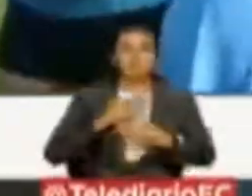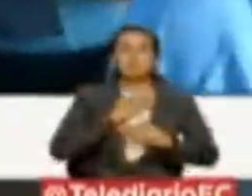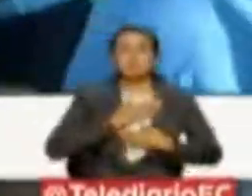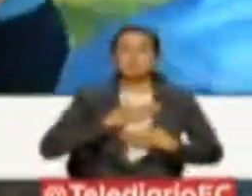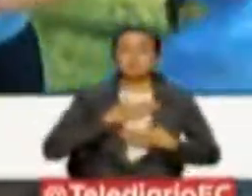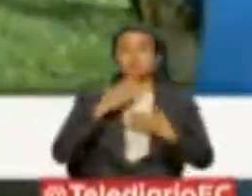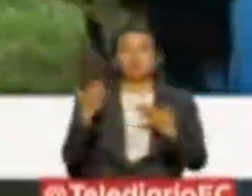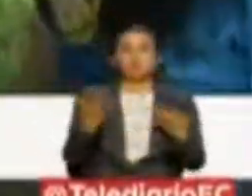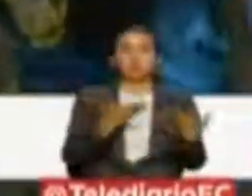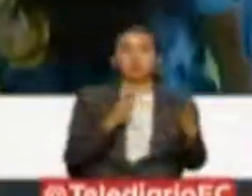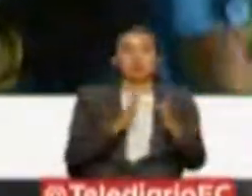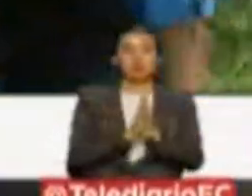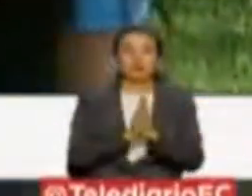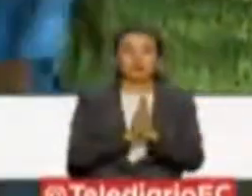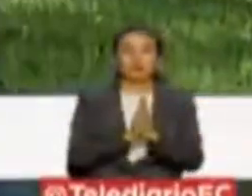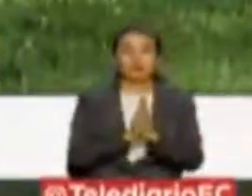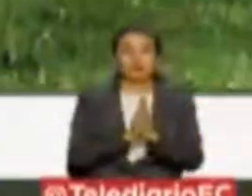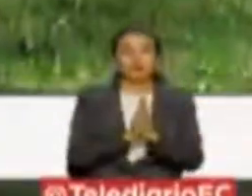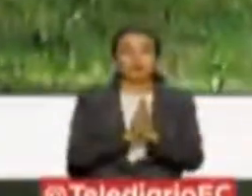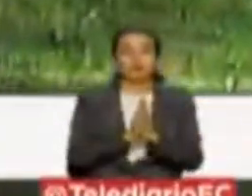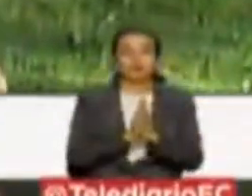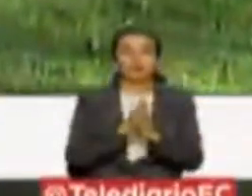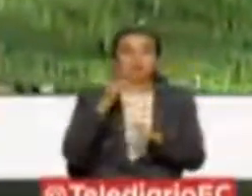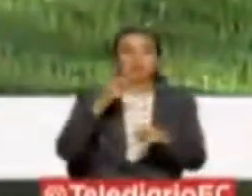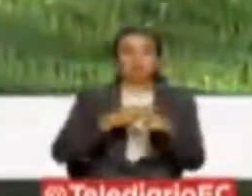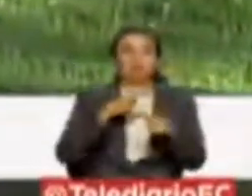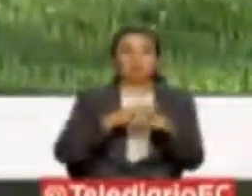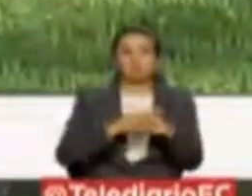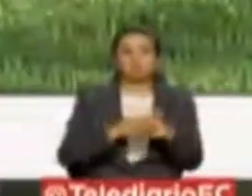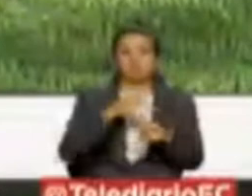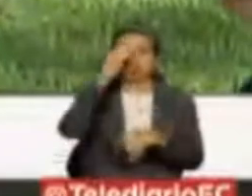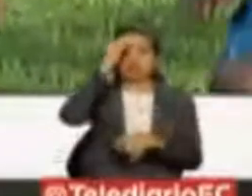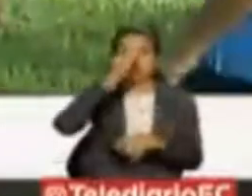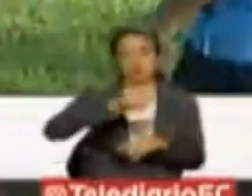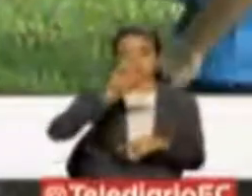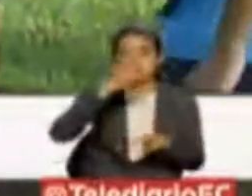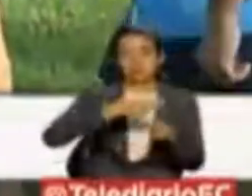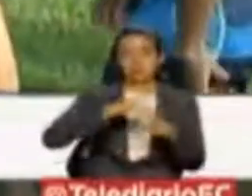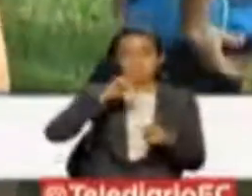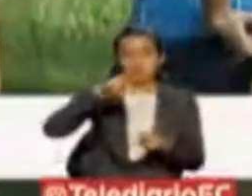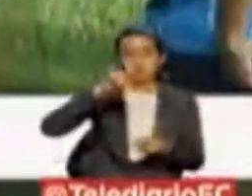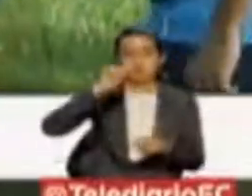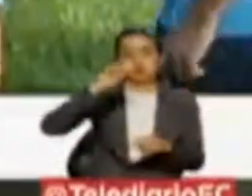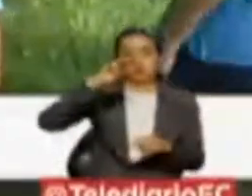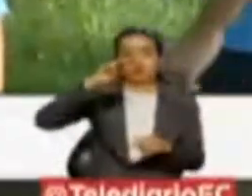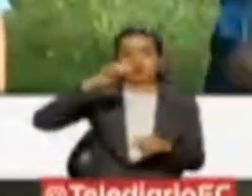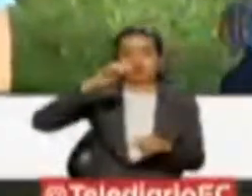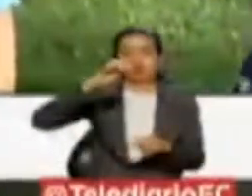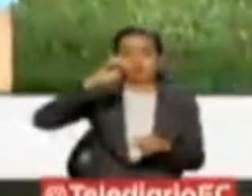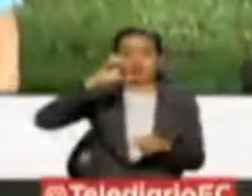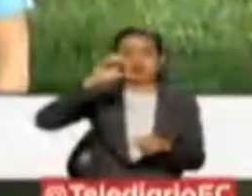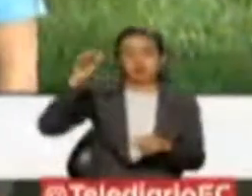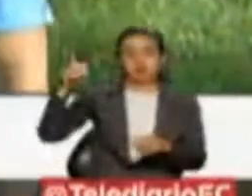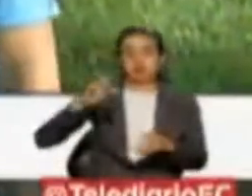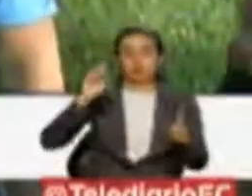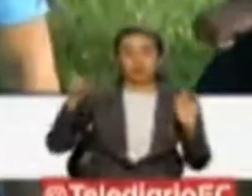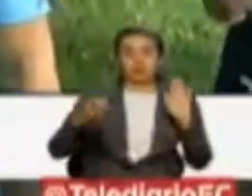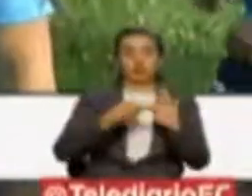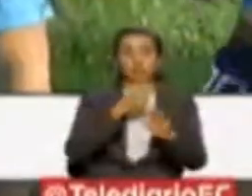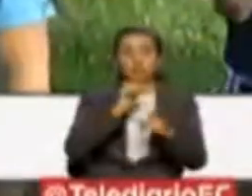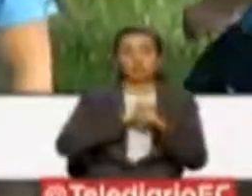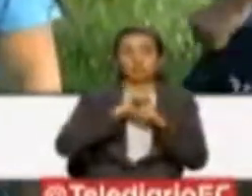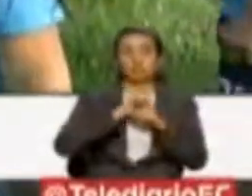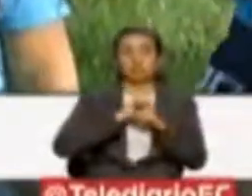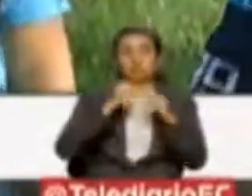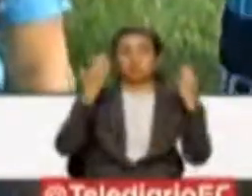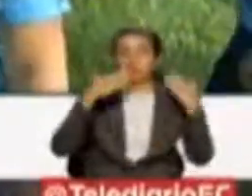dar la bienvenida, ven un momento, por favor, ¿cuál es tu nombre? Buenos días, me llamo Pamela Soria. Cuéntanos, ¿es tu primera experiencia en